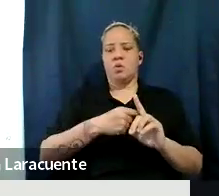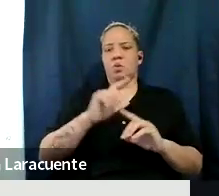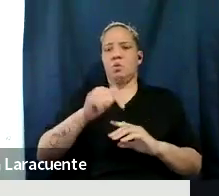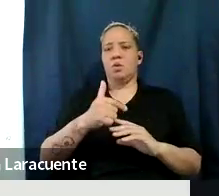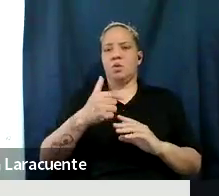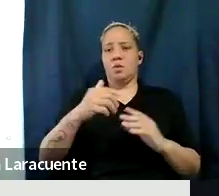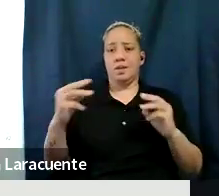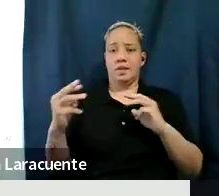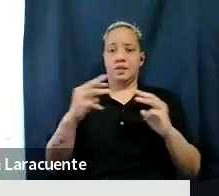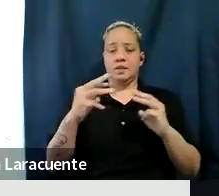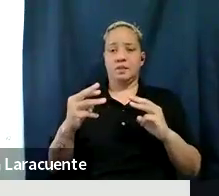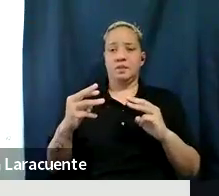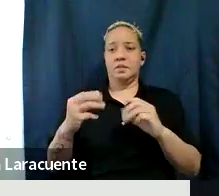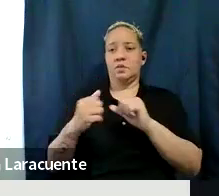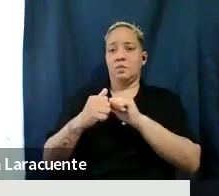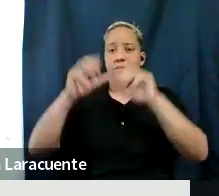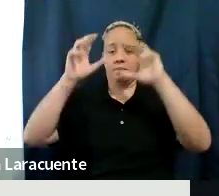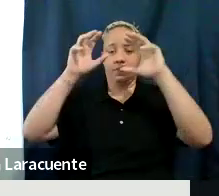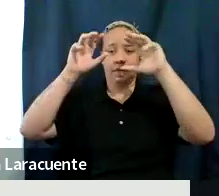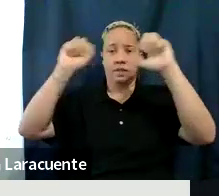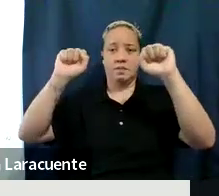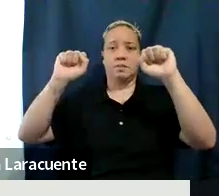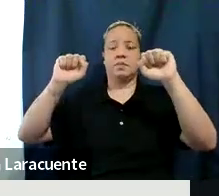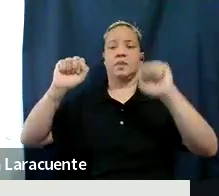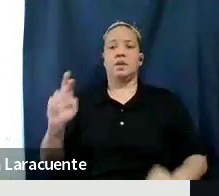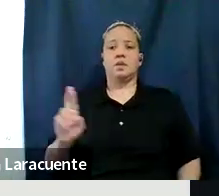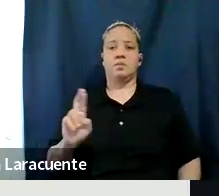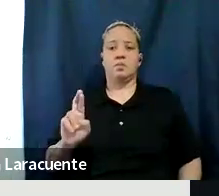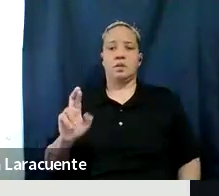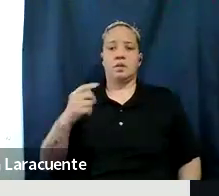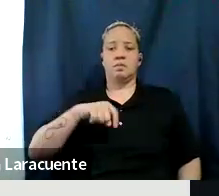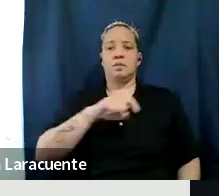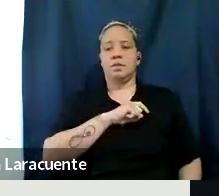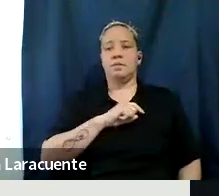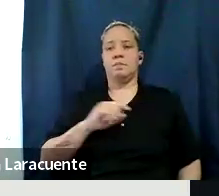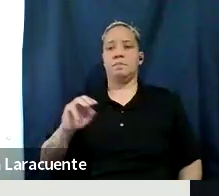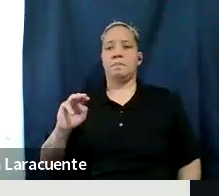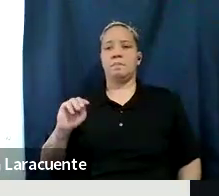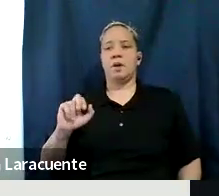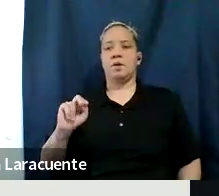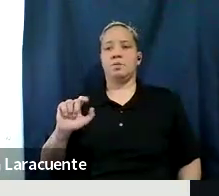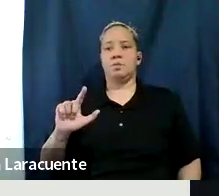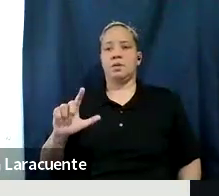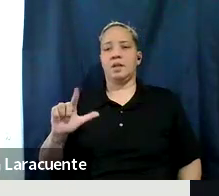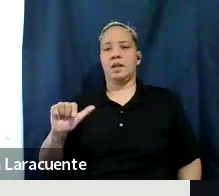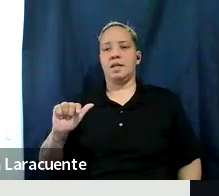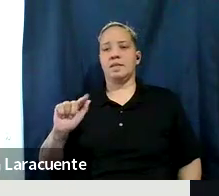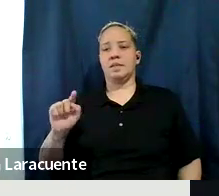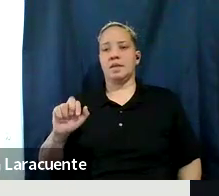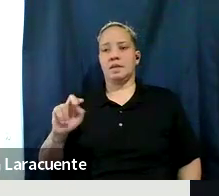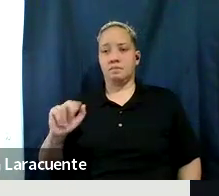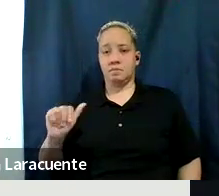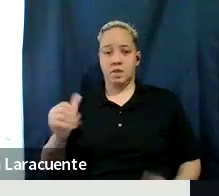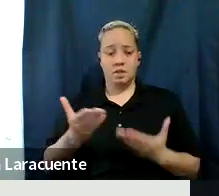Jiménez con el presidente de la República Española, con Manuel Azaña, Manuel Azaña le brinda un